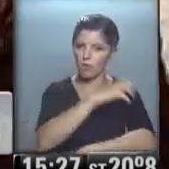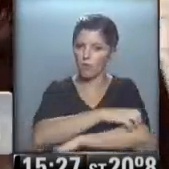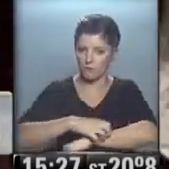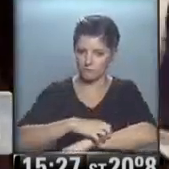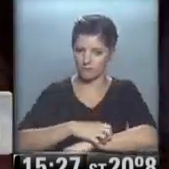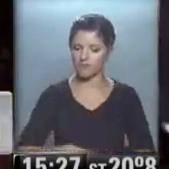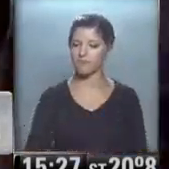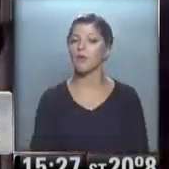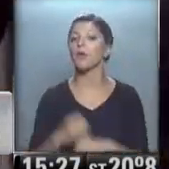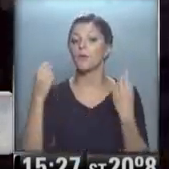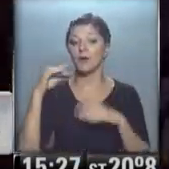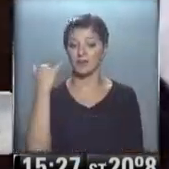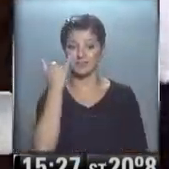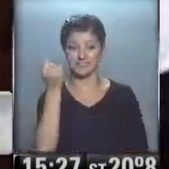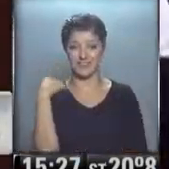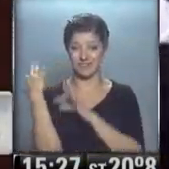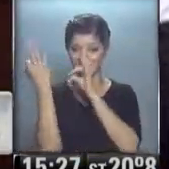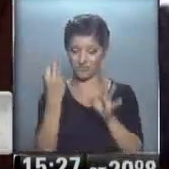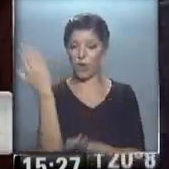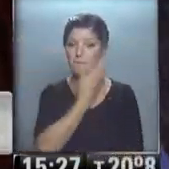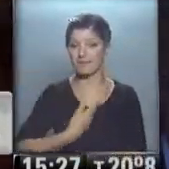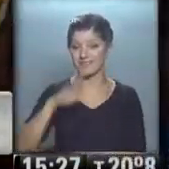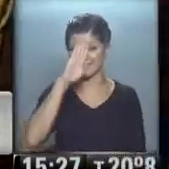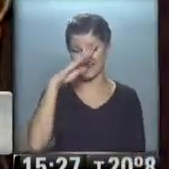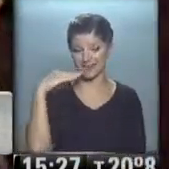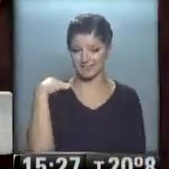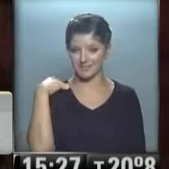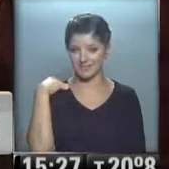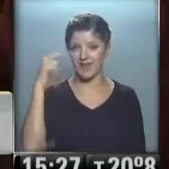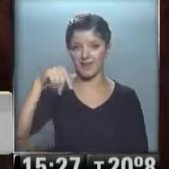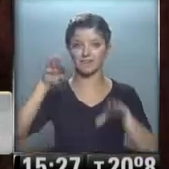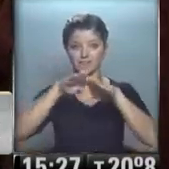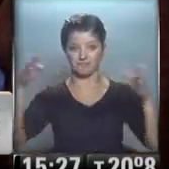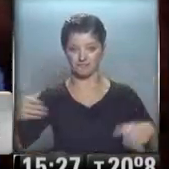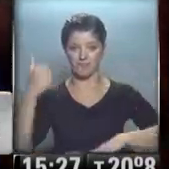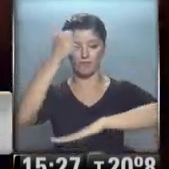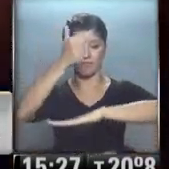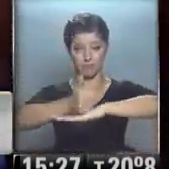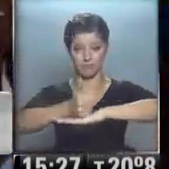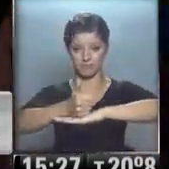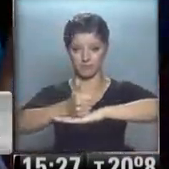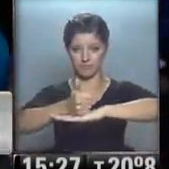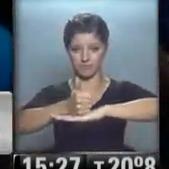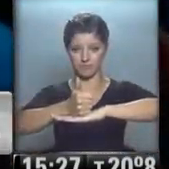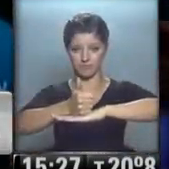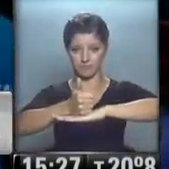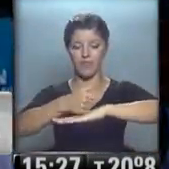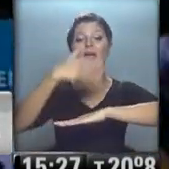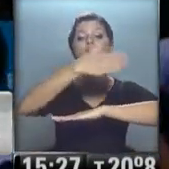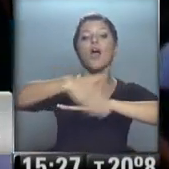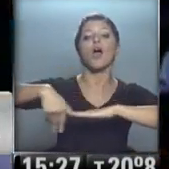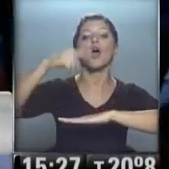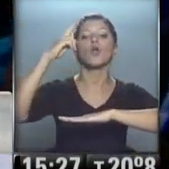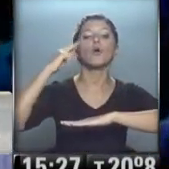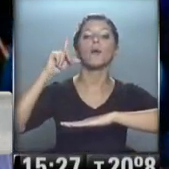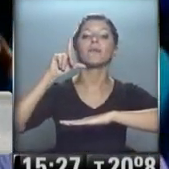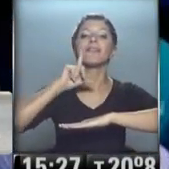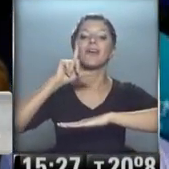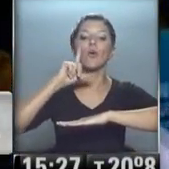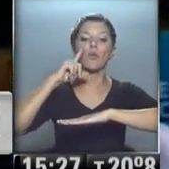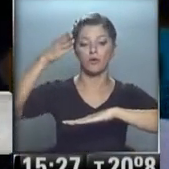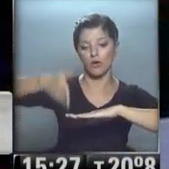Bueno, ya se encuentra la presidenta de la Nación en este escenario ubicado sobre Juncal, 9 de julio, a metros